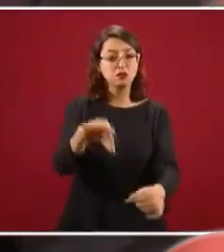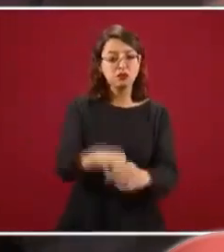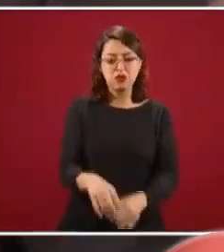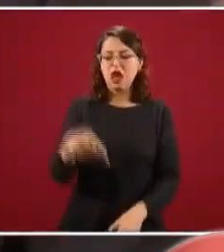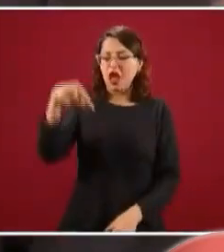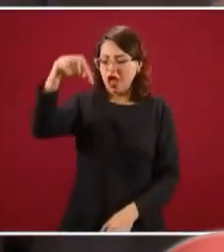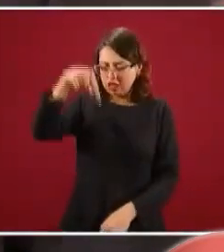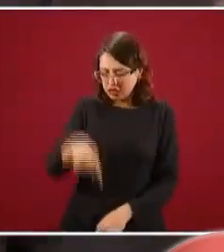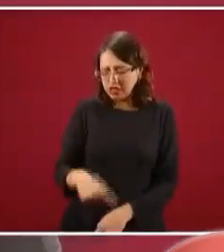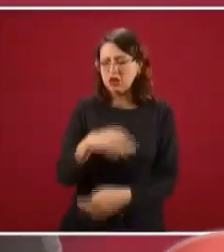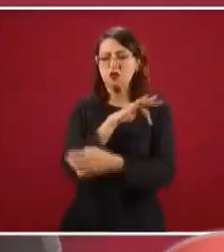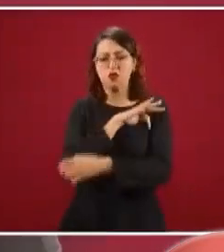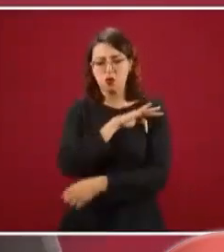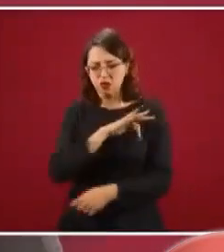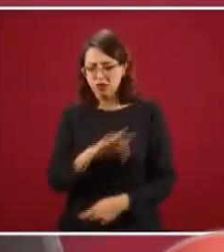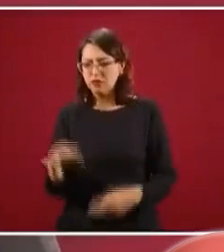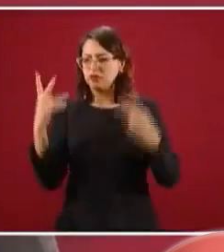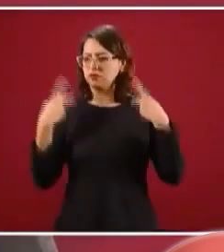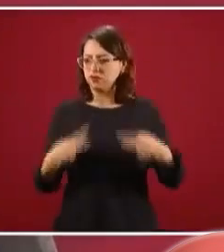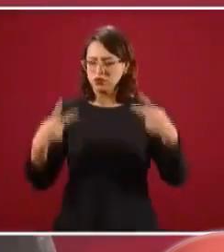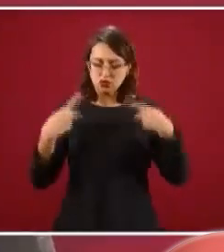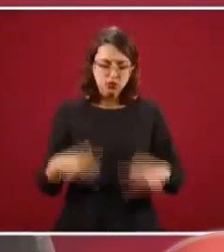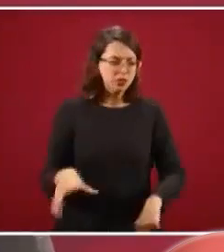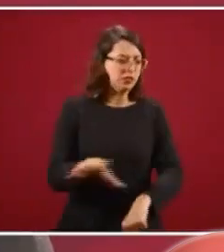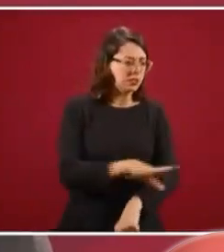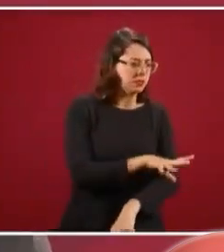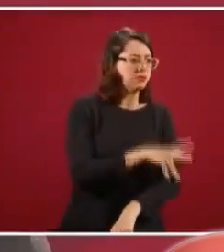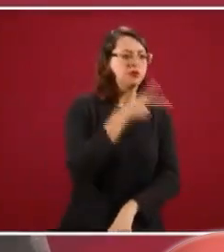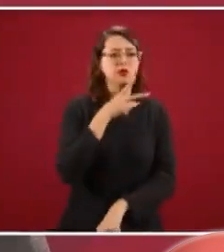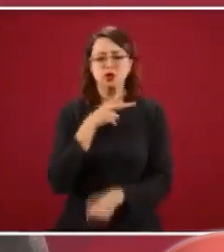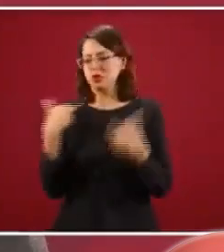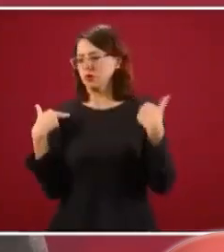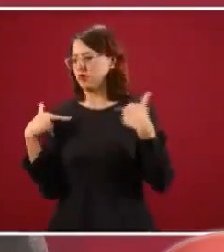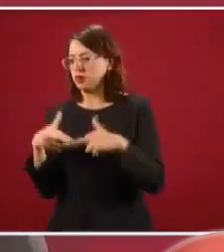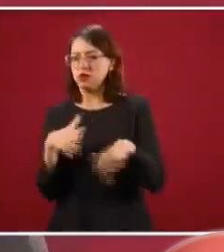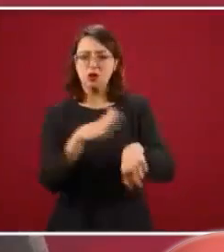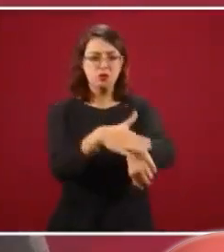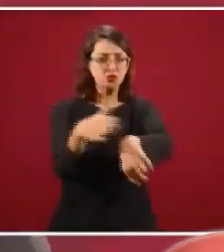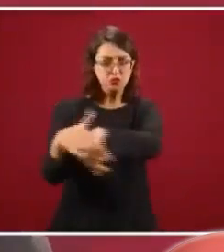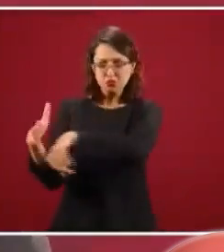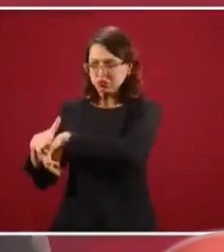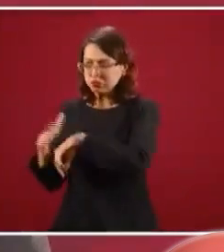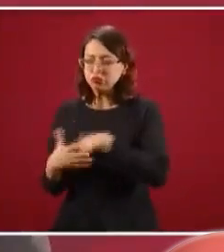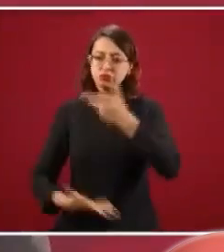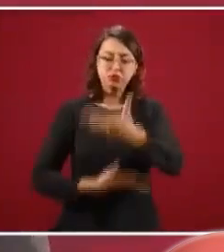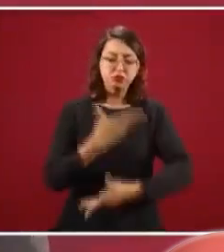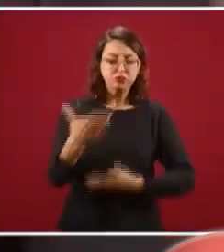a los maestros, a los electricistas, a los trabajadores petroleros con mucho respeto,